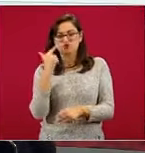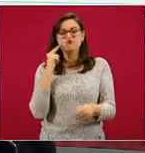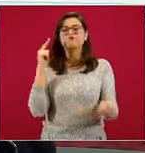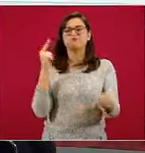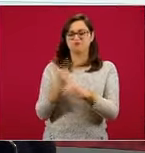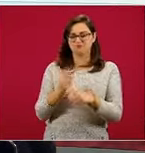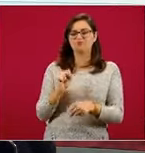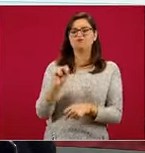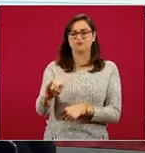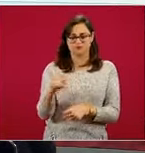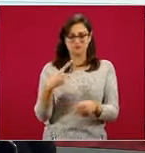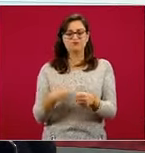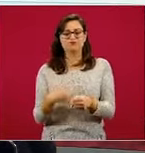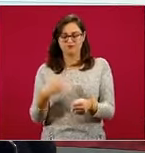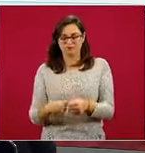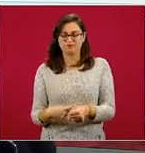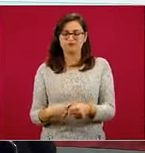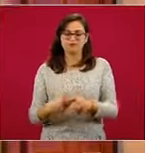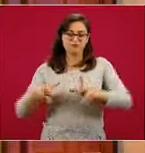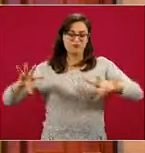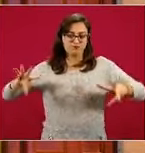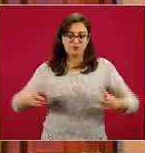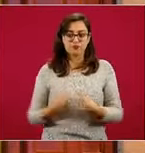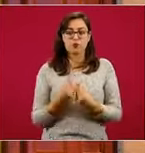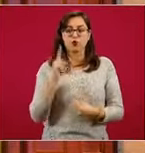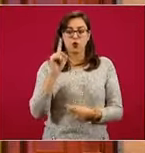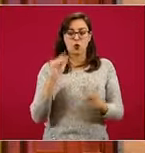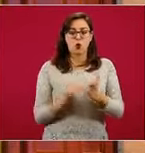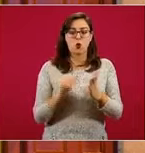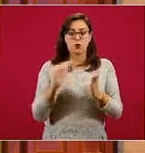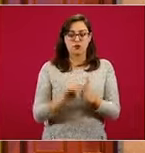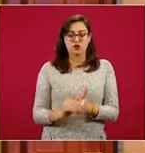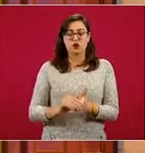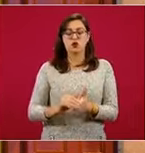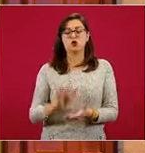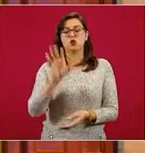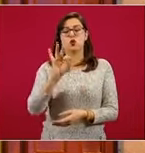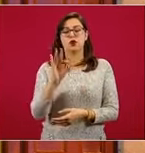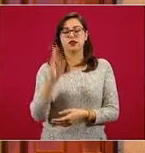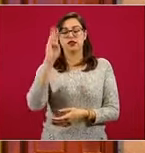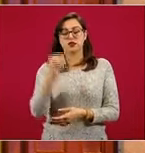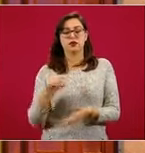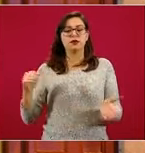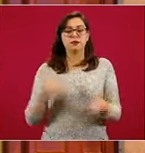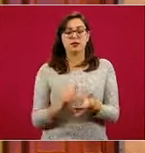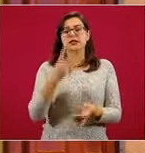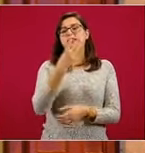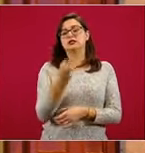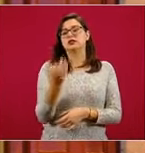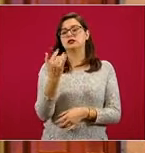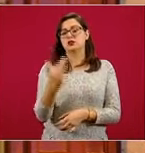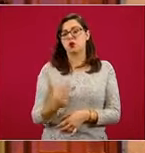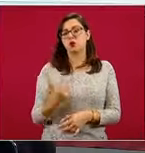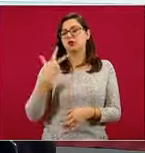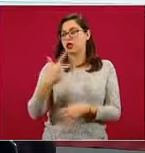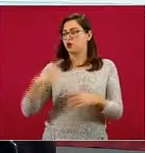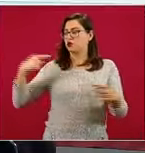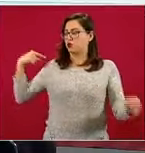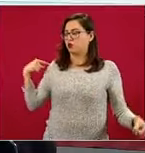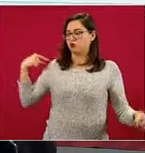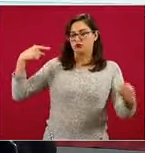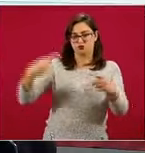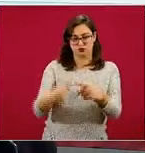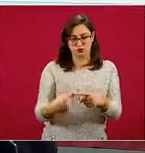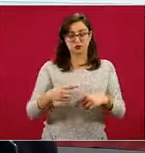suman desde el inicio de la epidemia 1.049.000 358. Tenemos